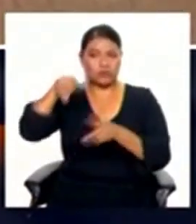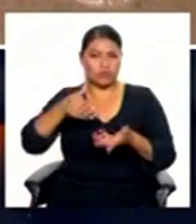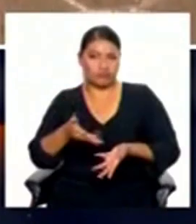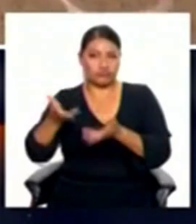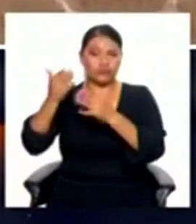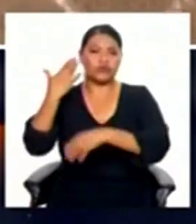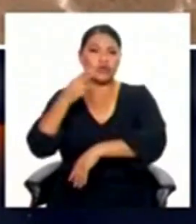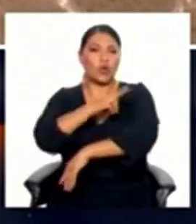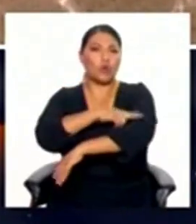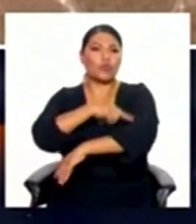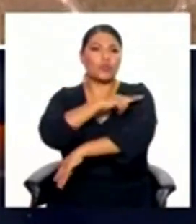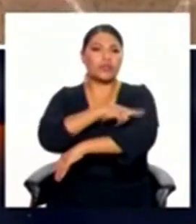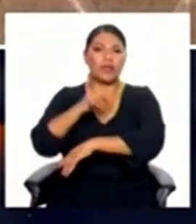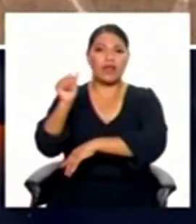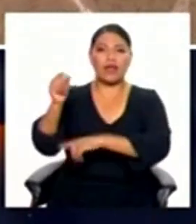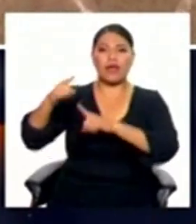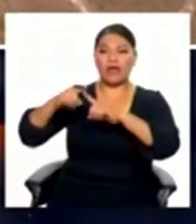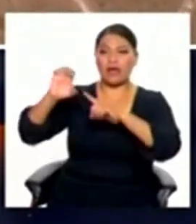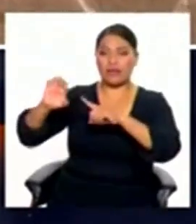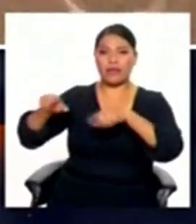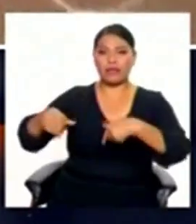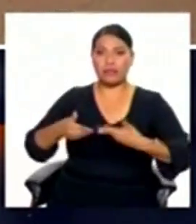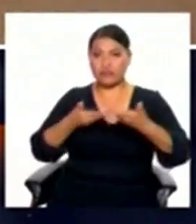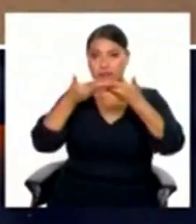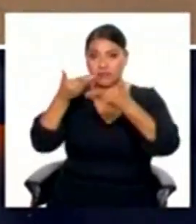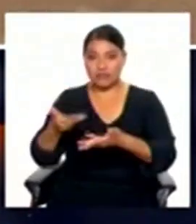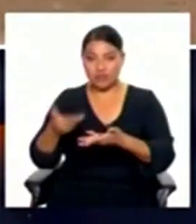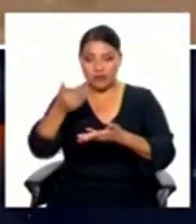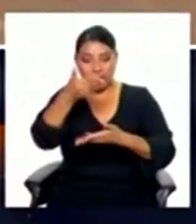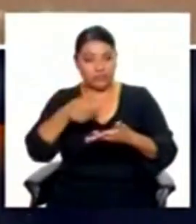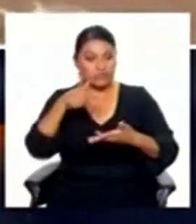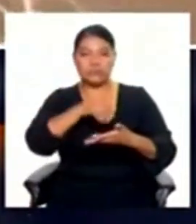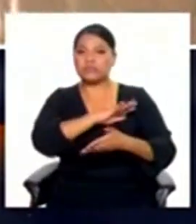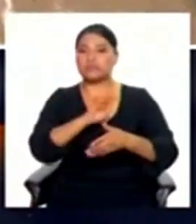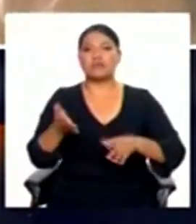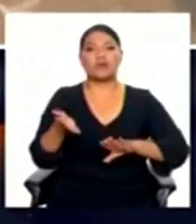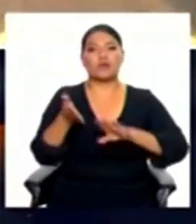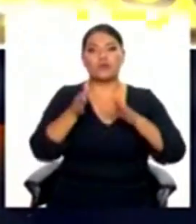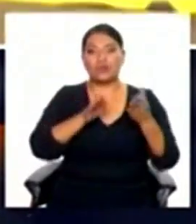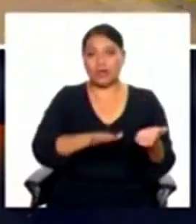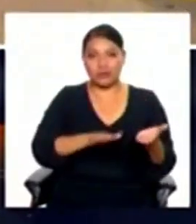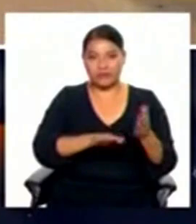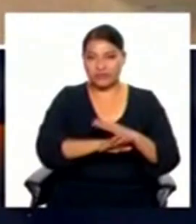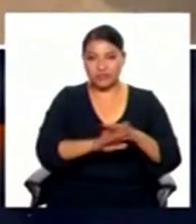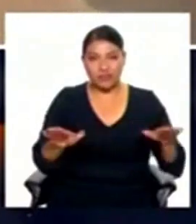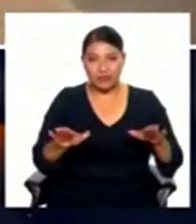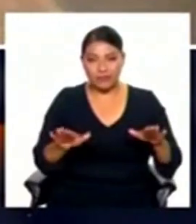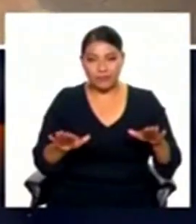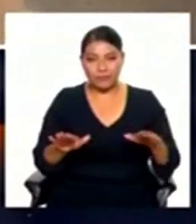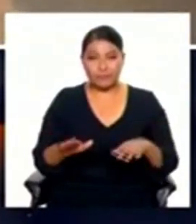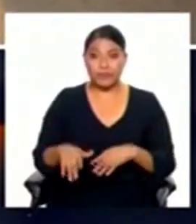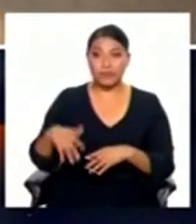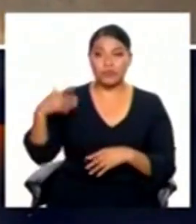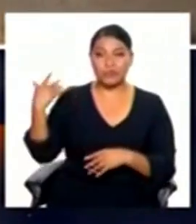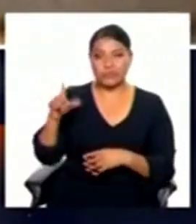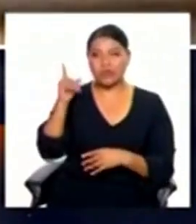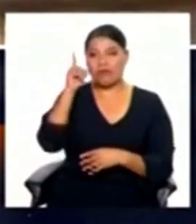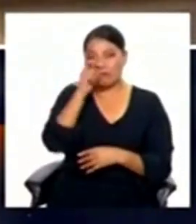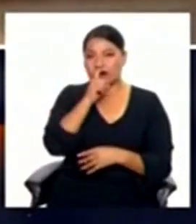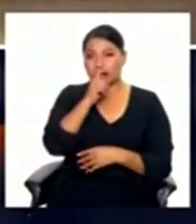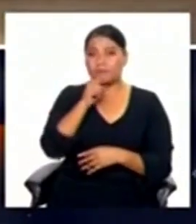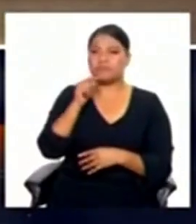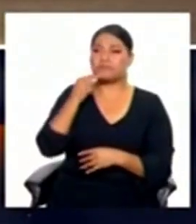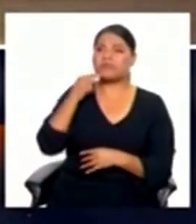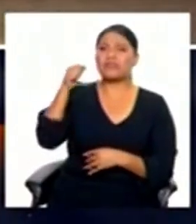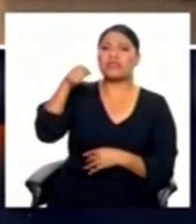de Vitarte, pero llegó cadáver, dado la, digamos, la violencia del ataque. Se dice que él